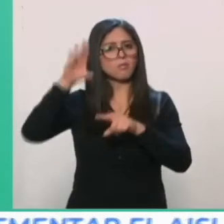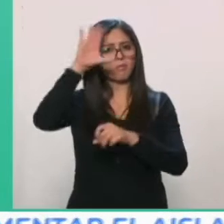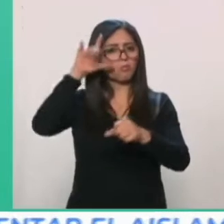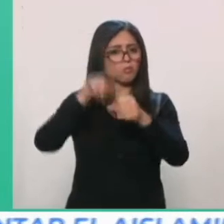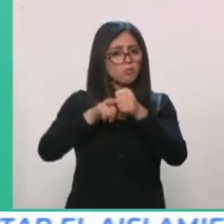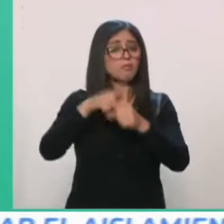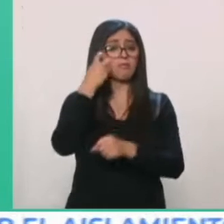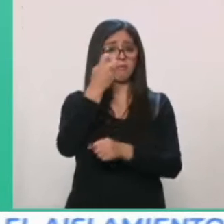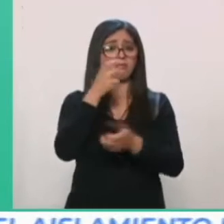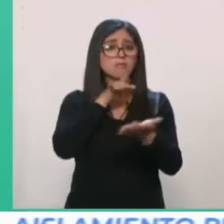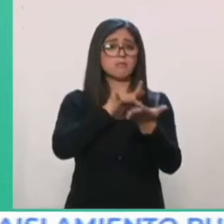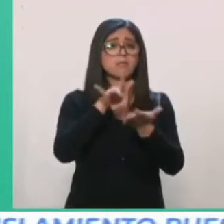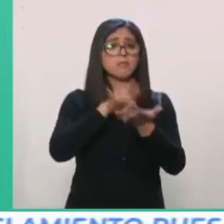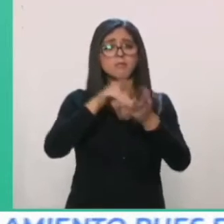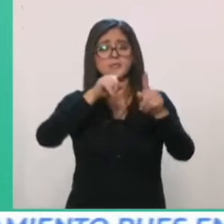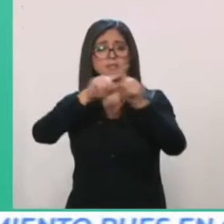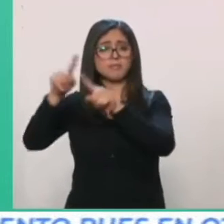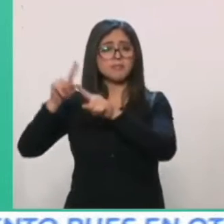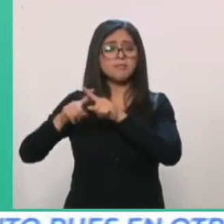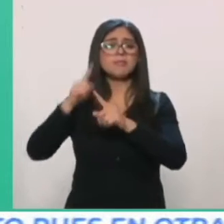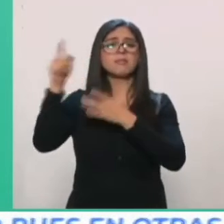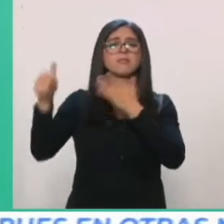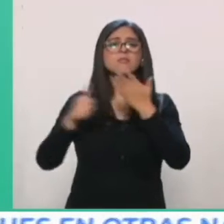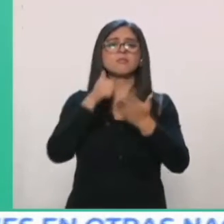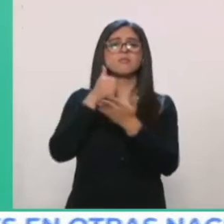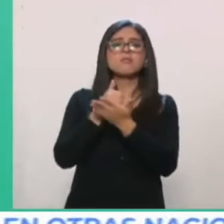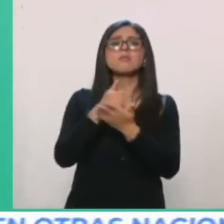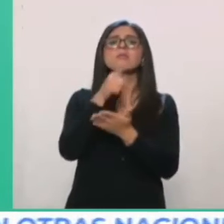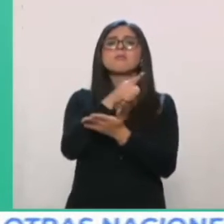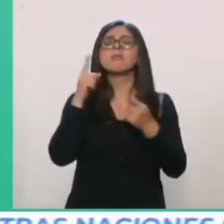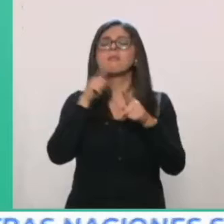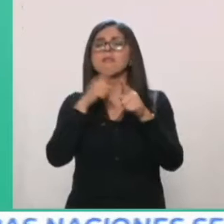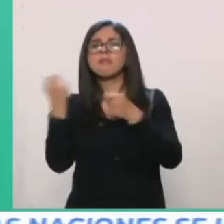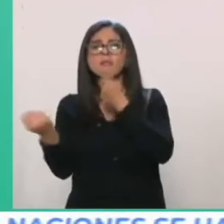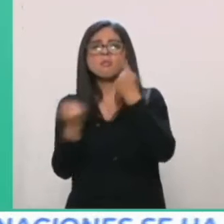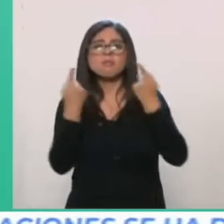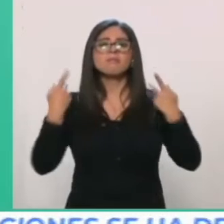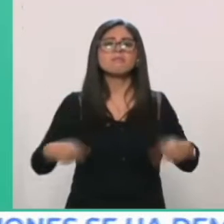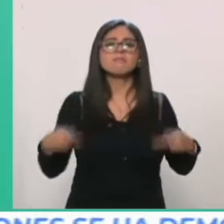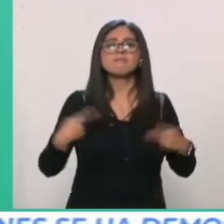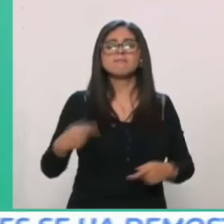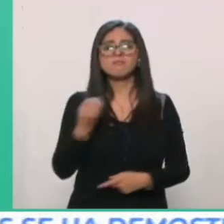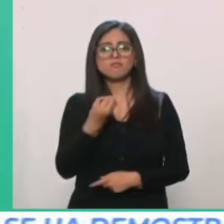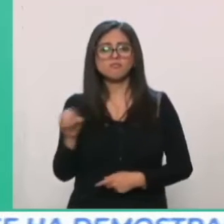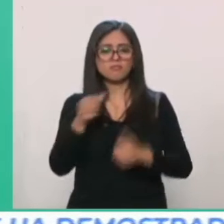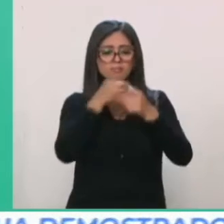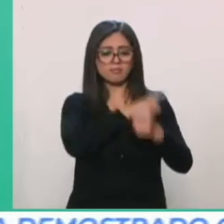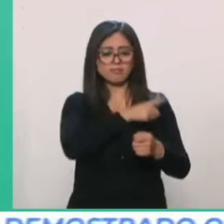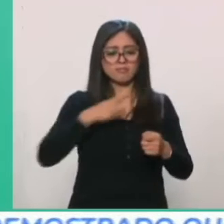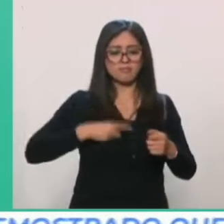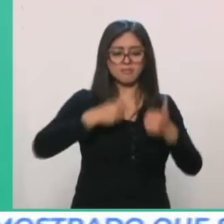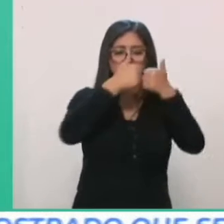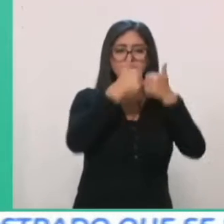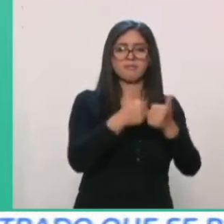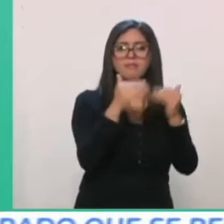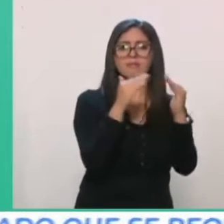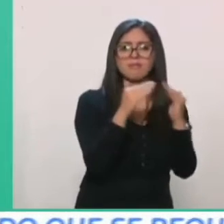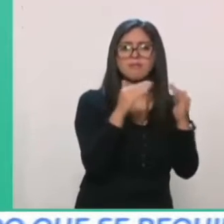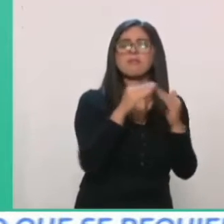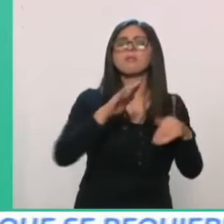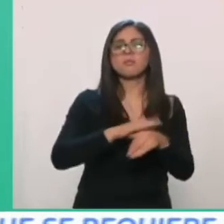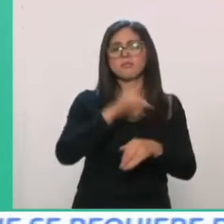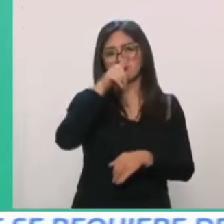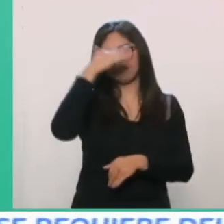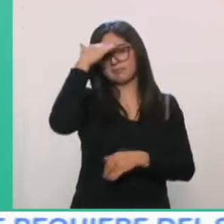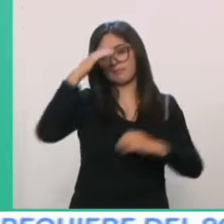que beneficiará en ambas ciudades a quienes se tienen que quedar en casa derivado de